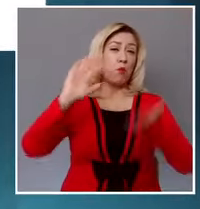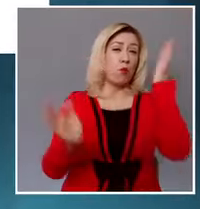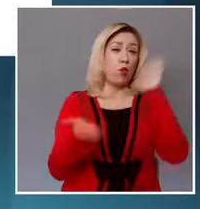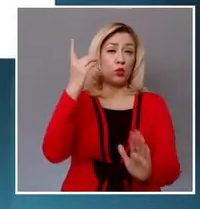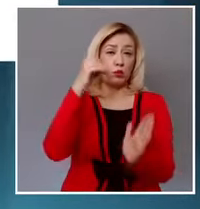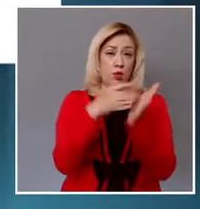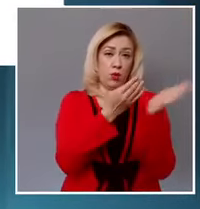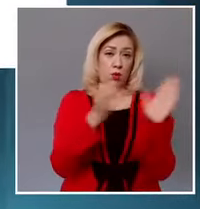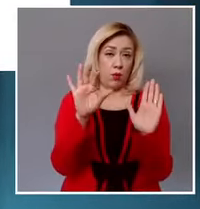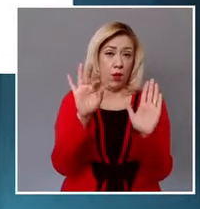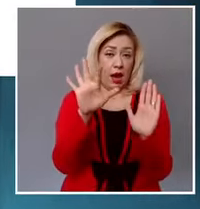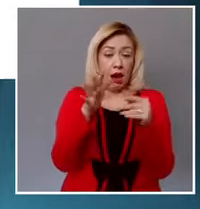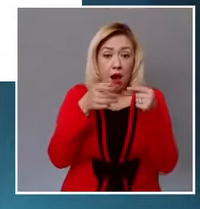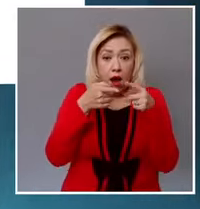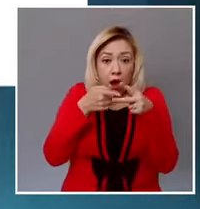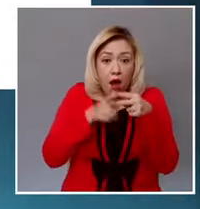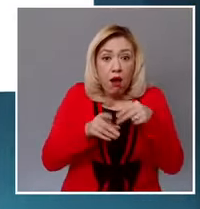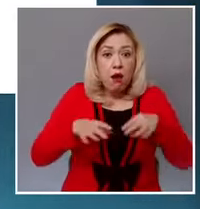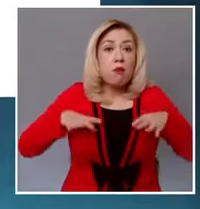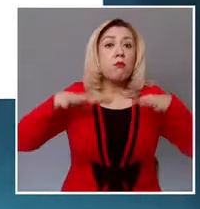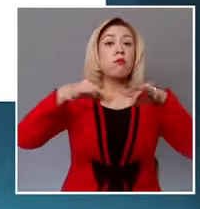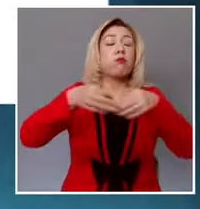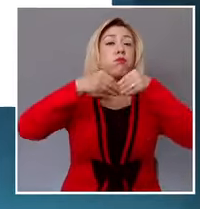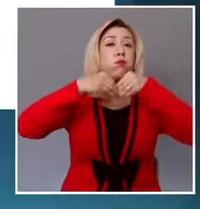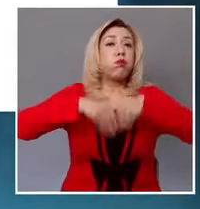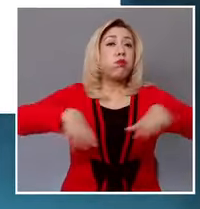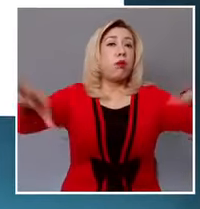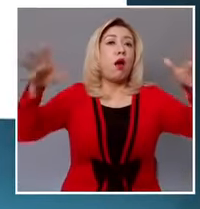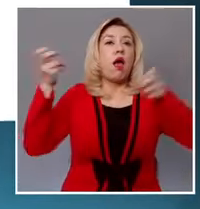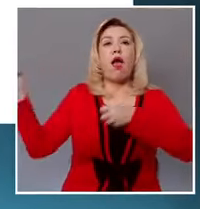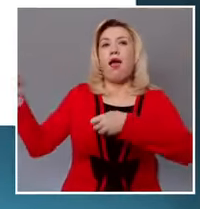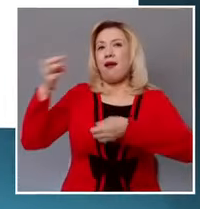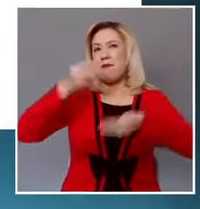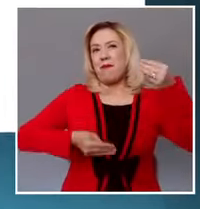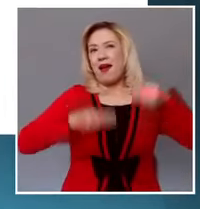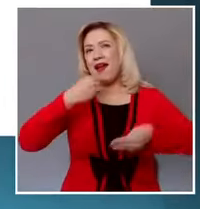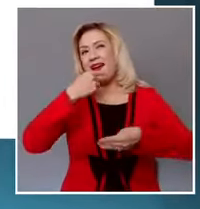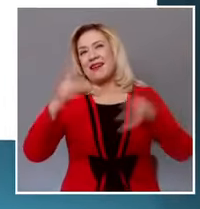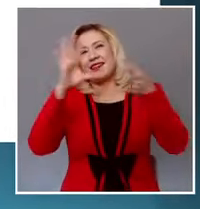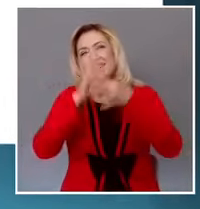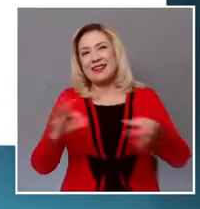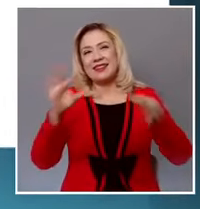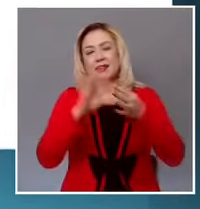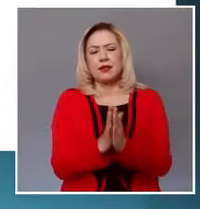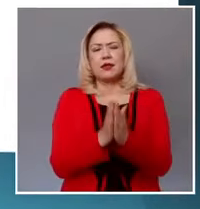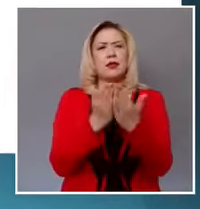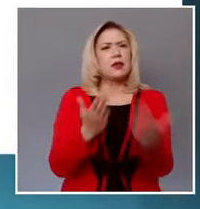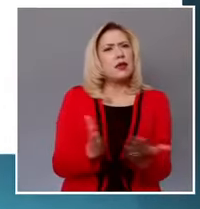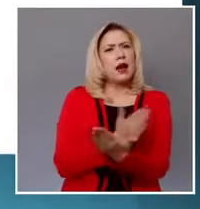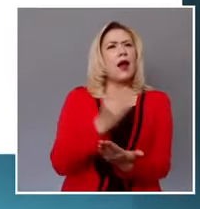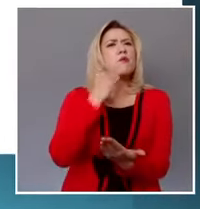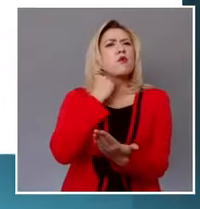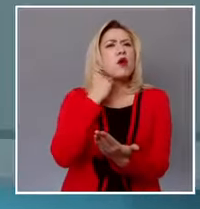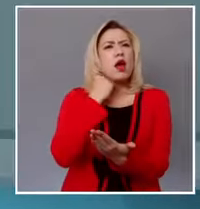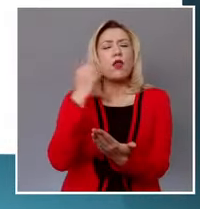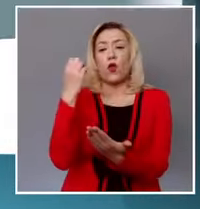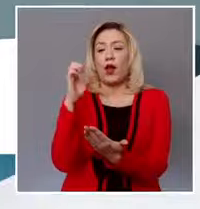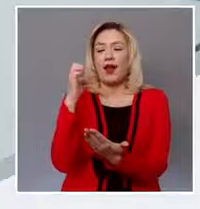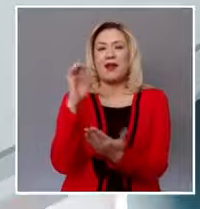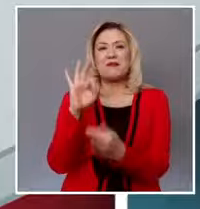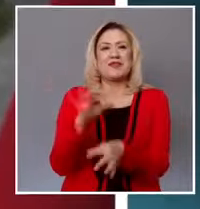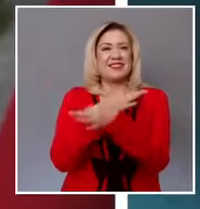Pablo Gómez Fierro en su colaboración en la revista Abogacía, en su edición de enero de